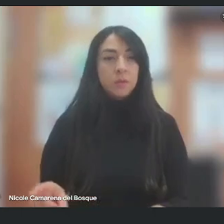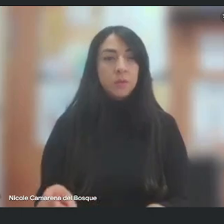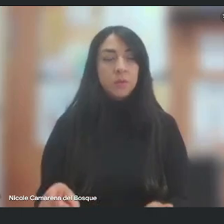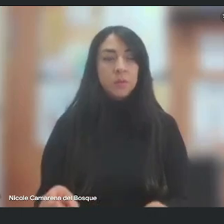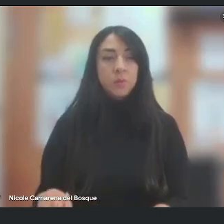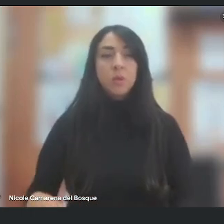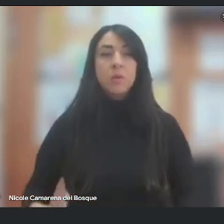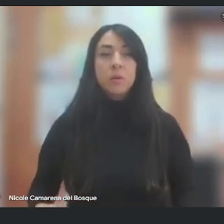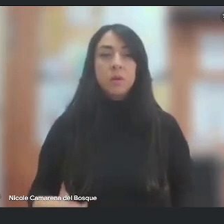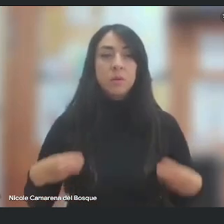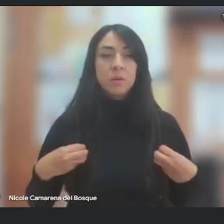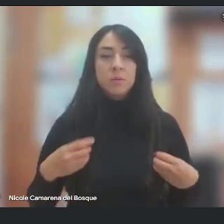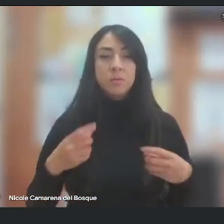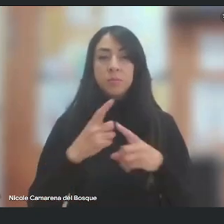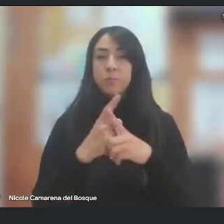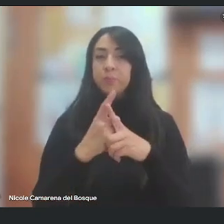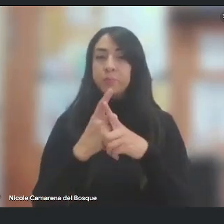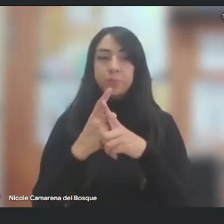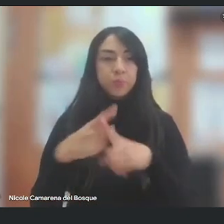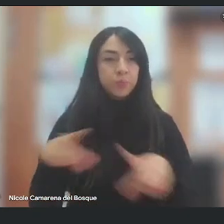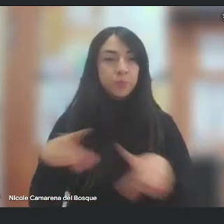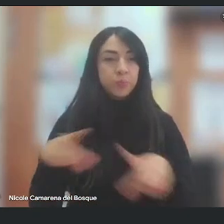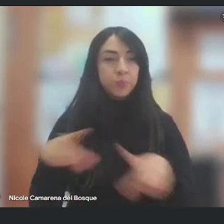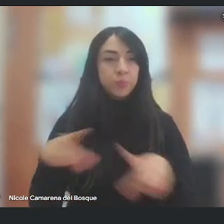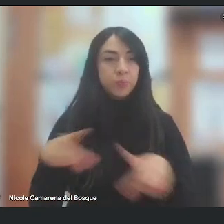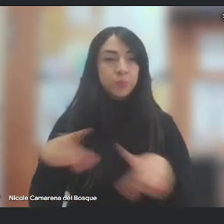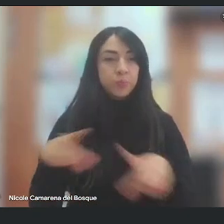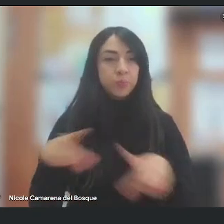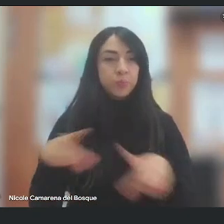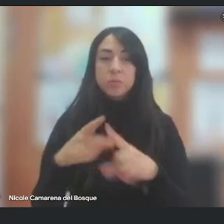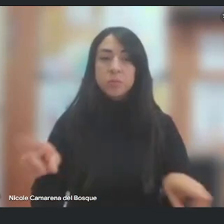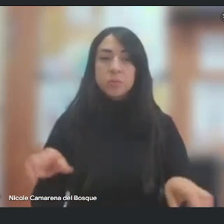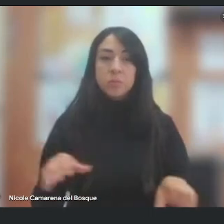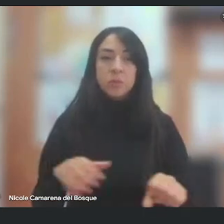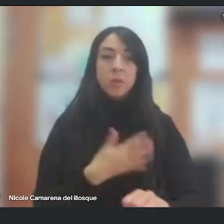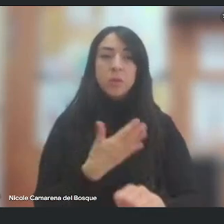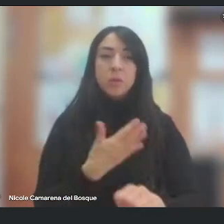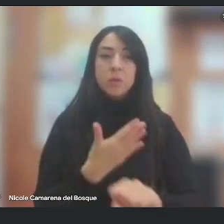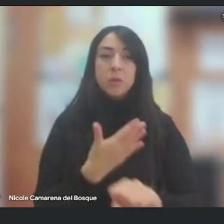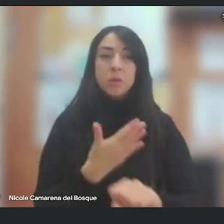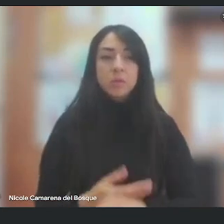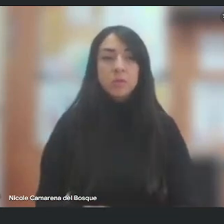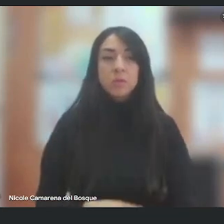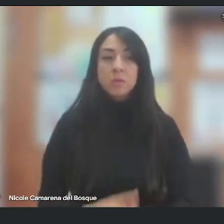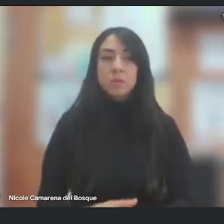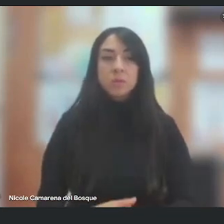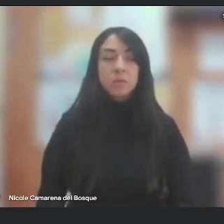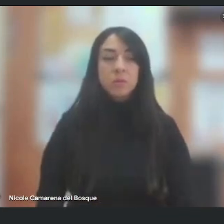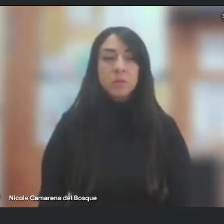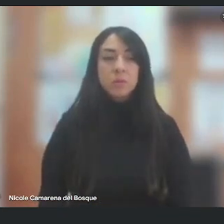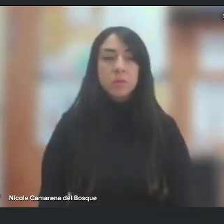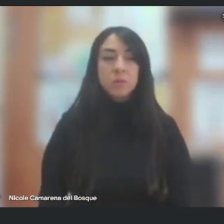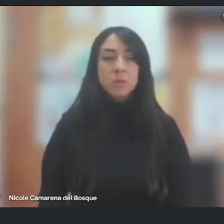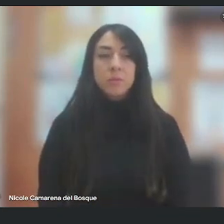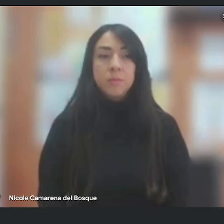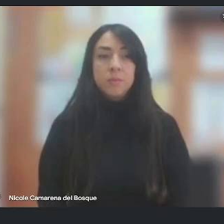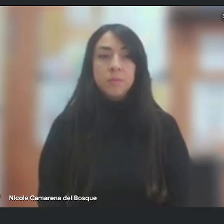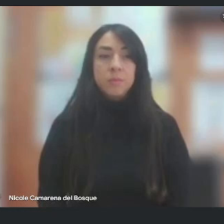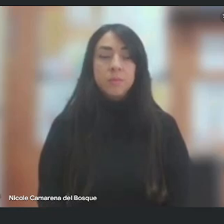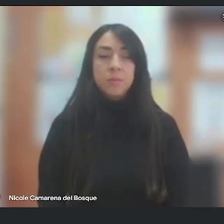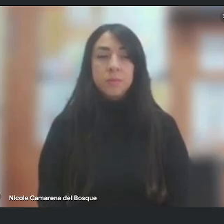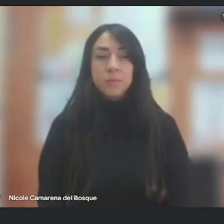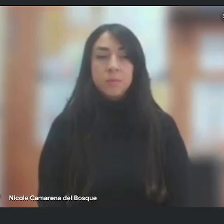discapacidad tienen derecho a la autonomía sobre su cuerpo y sobre la toma de decisiones acerca de su